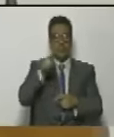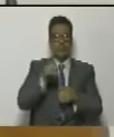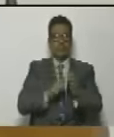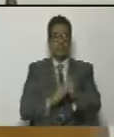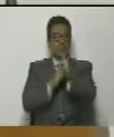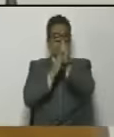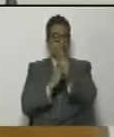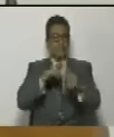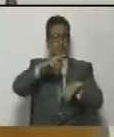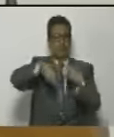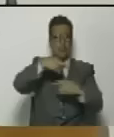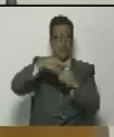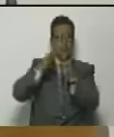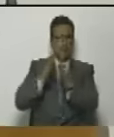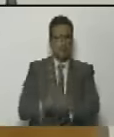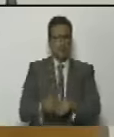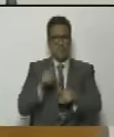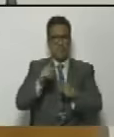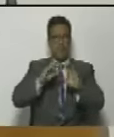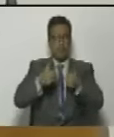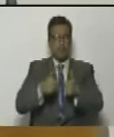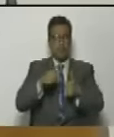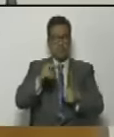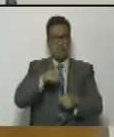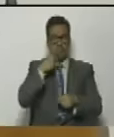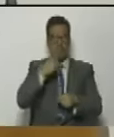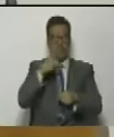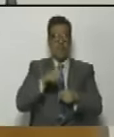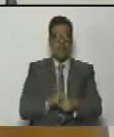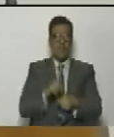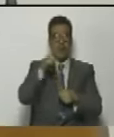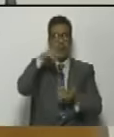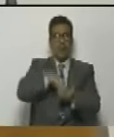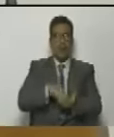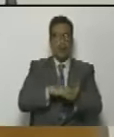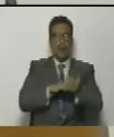líder revolucionario que inició su vida política en